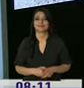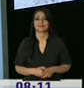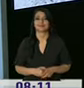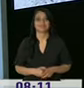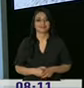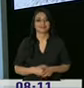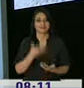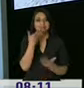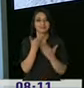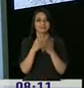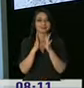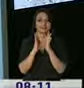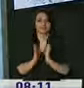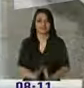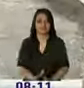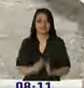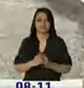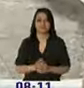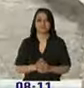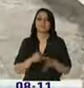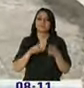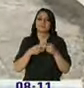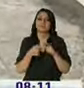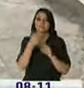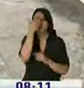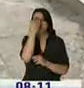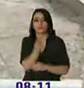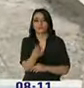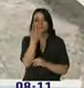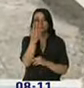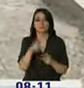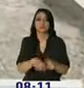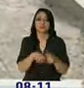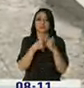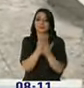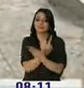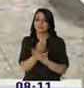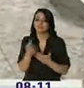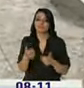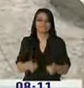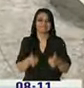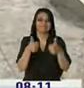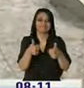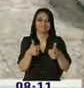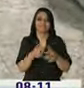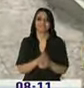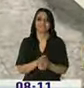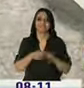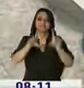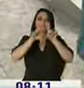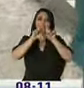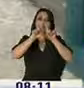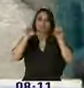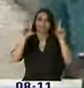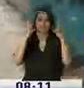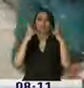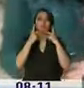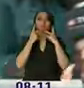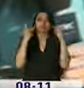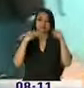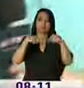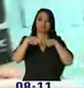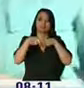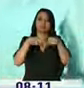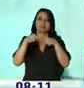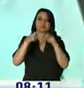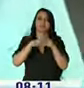Gracias, compañeros en estudios, amigos, muy buenos días, un buen inicio de semana también. En efecto, la empresa de movilidad y obras públicas inició con